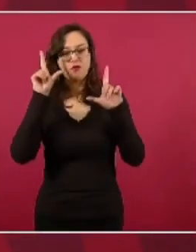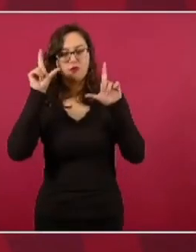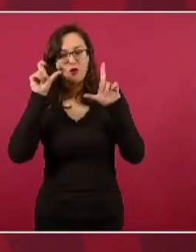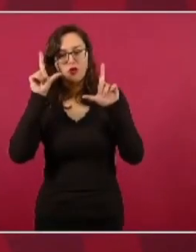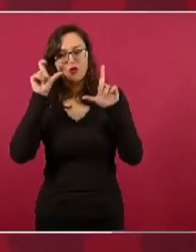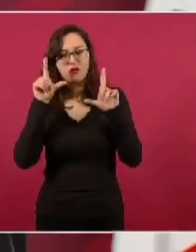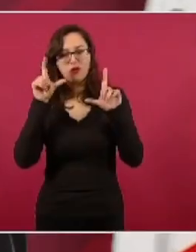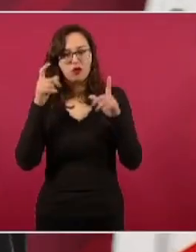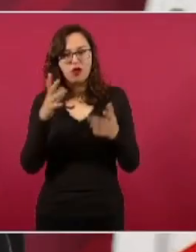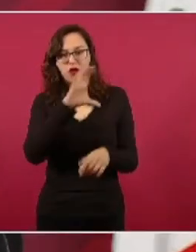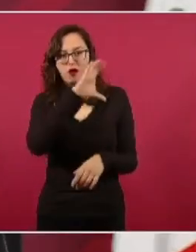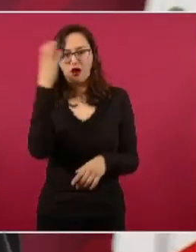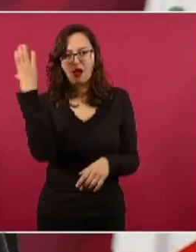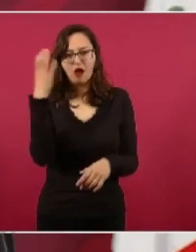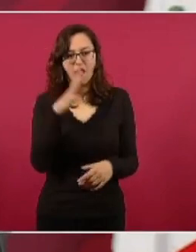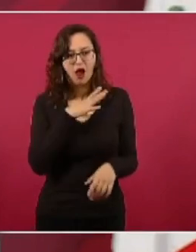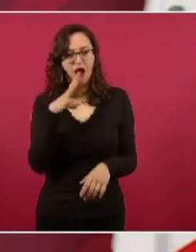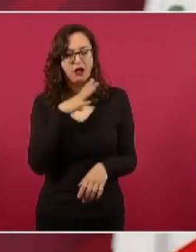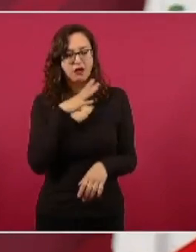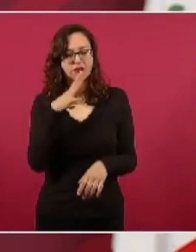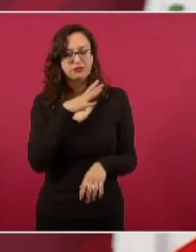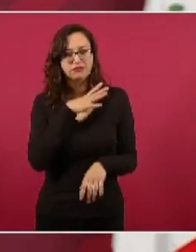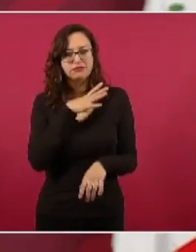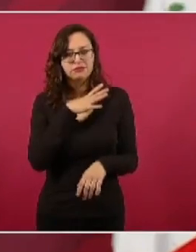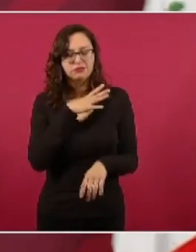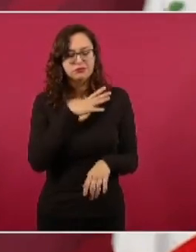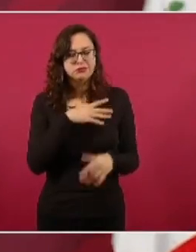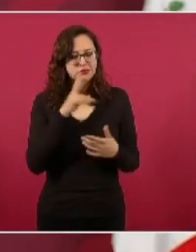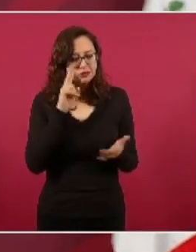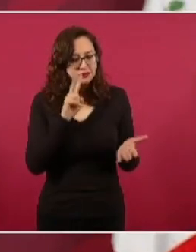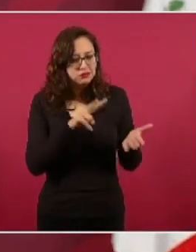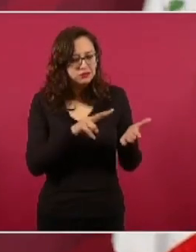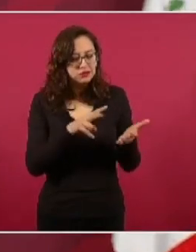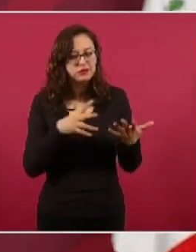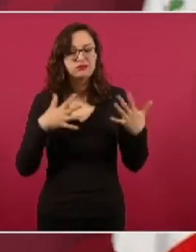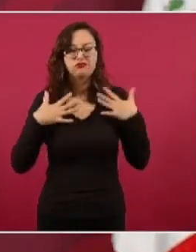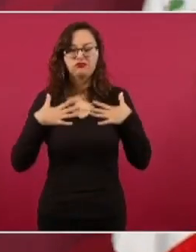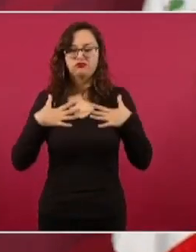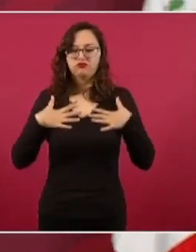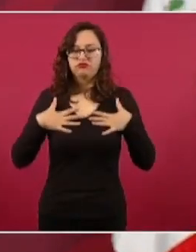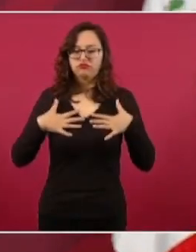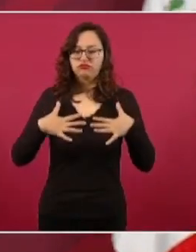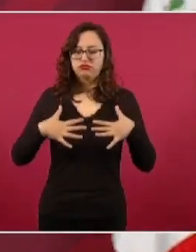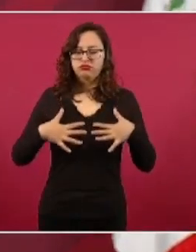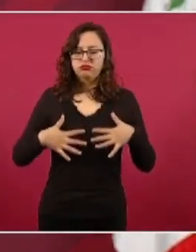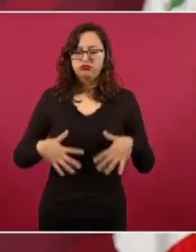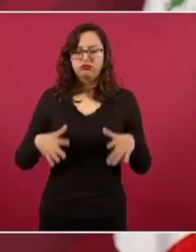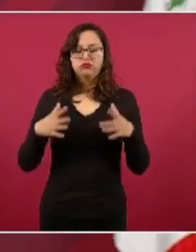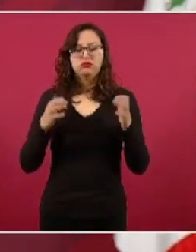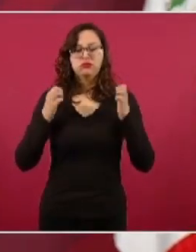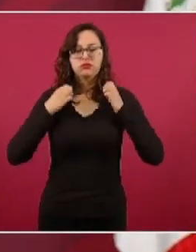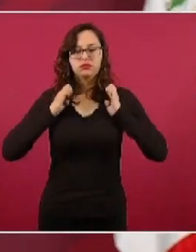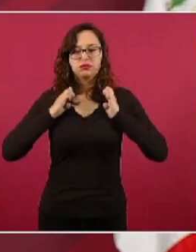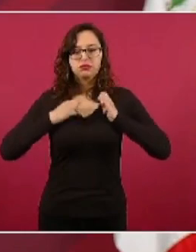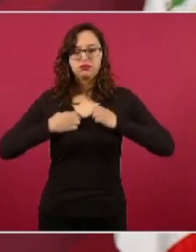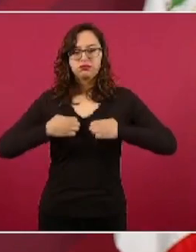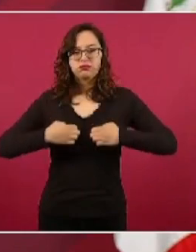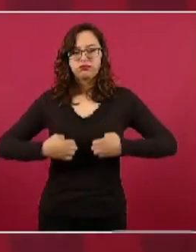eran, pero hechos con sastres especiales.